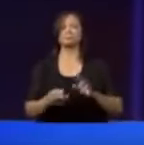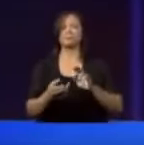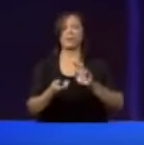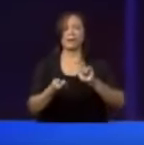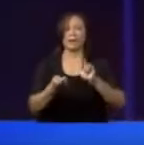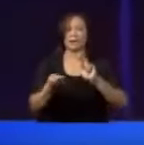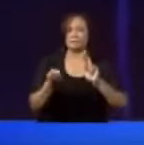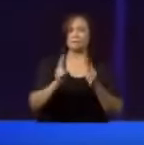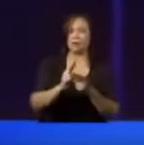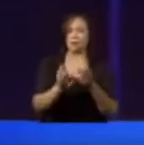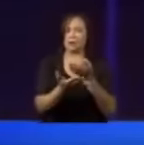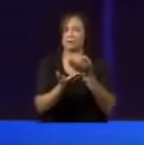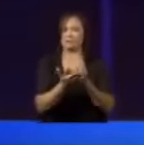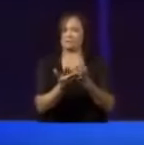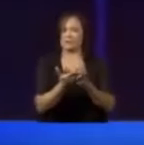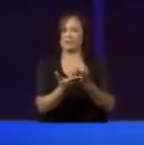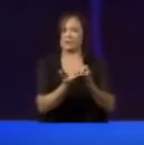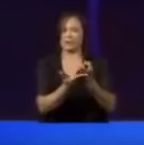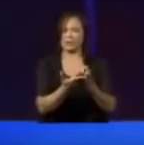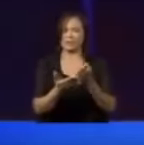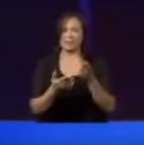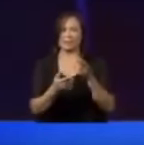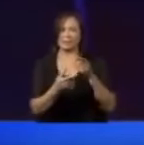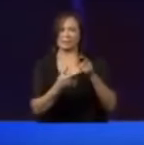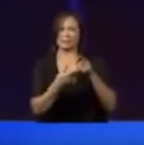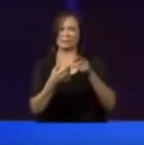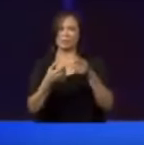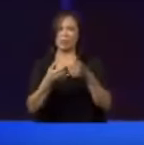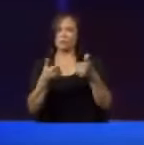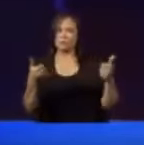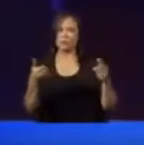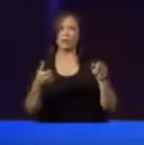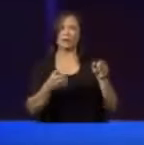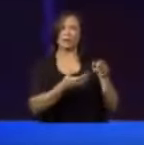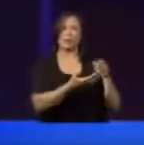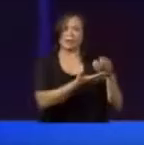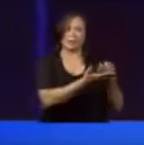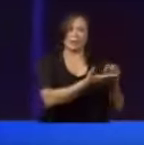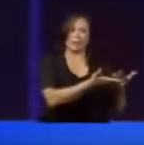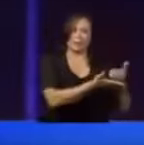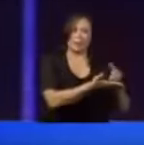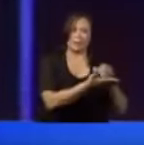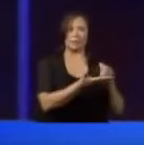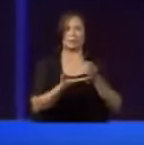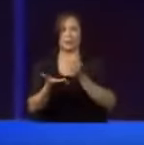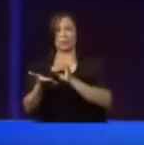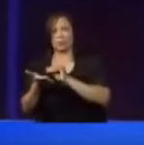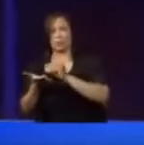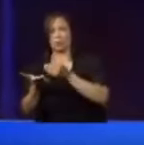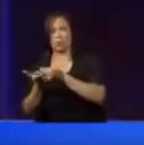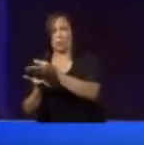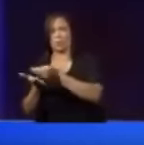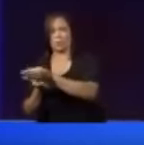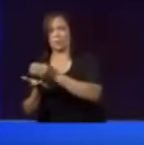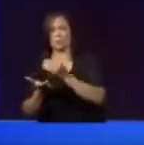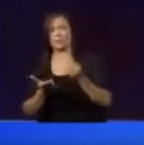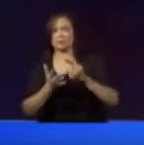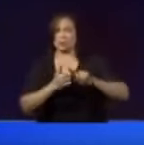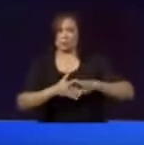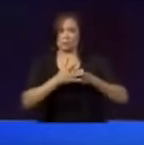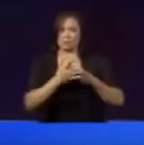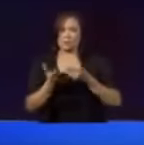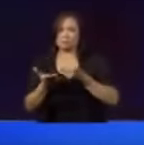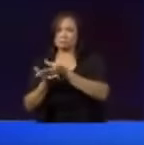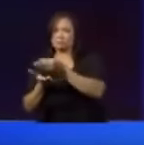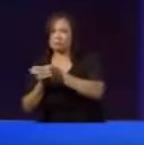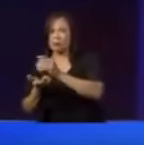reforma fiscal tenemos que también dividirla en la reforma tributaria y en la reforma del gasto público. Ya nosotros empezamos la reforma